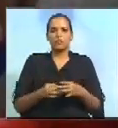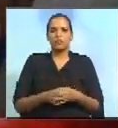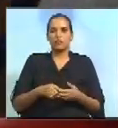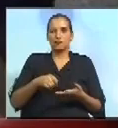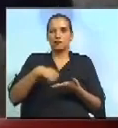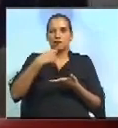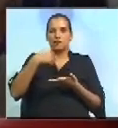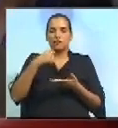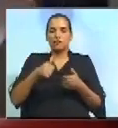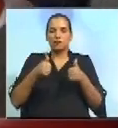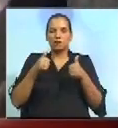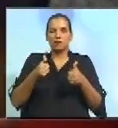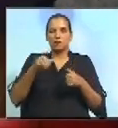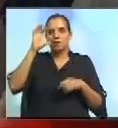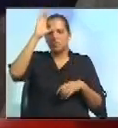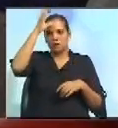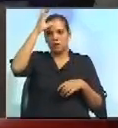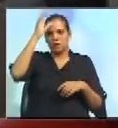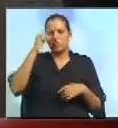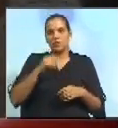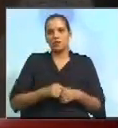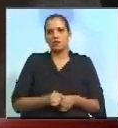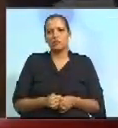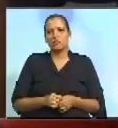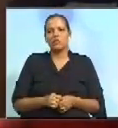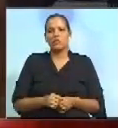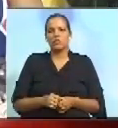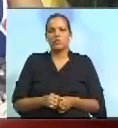un plato de cultura y mucha tradición.